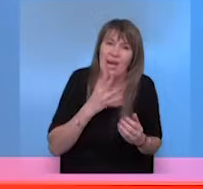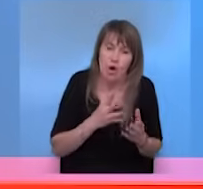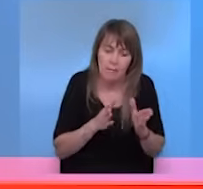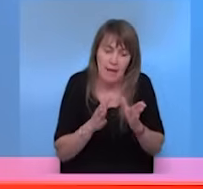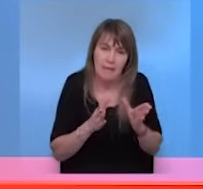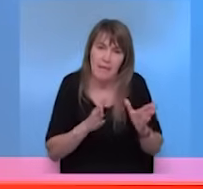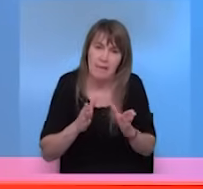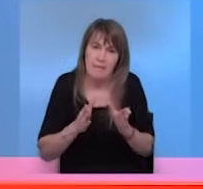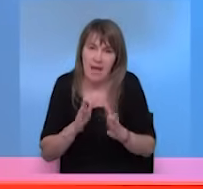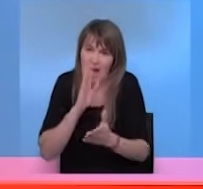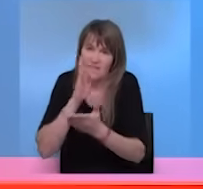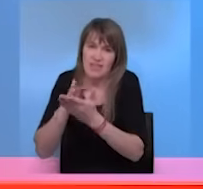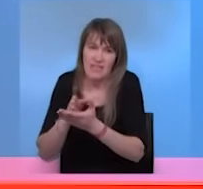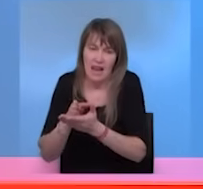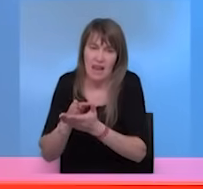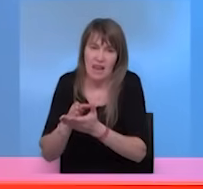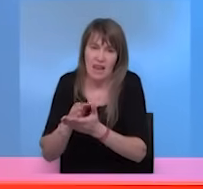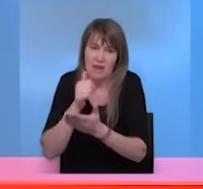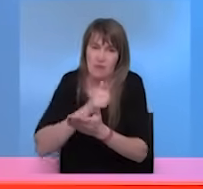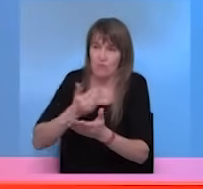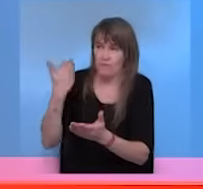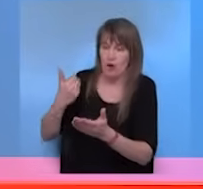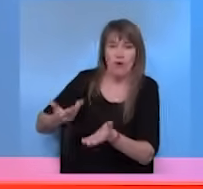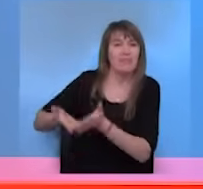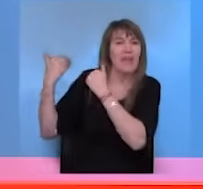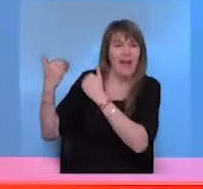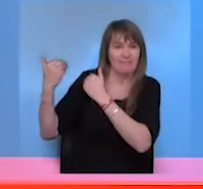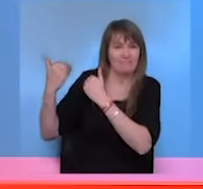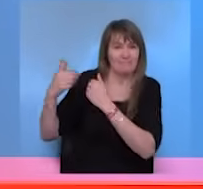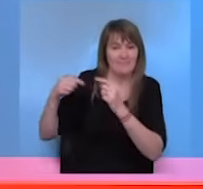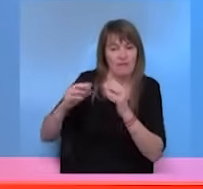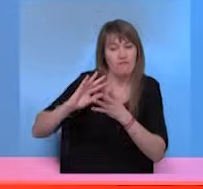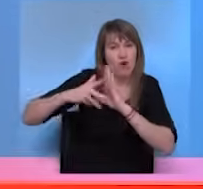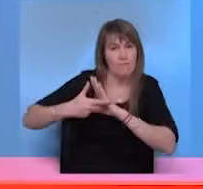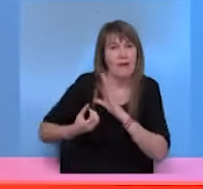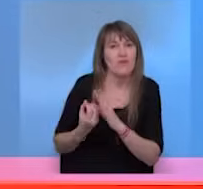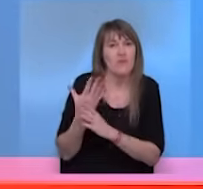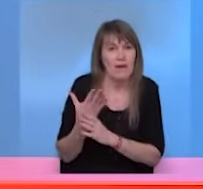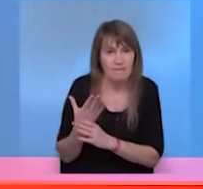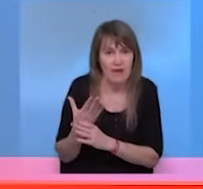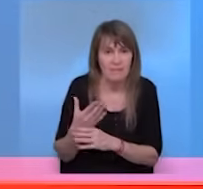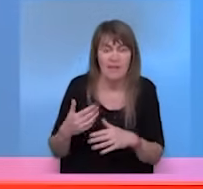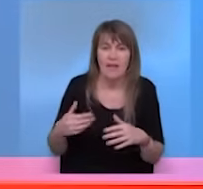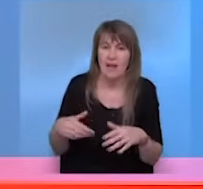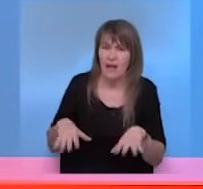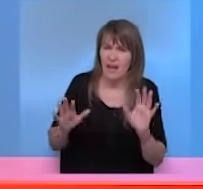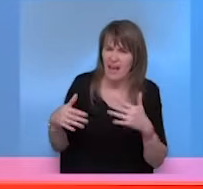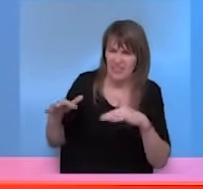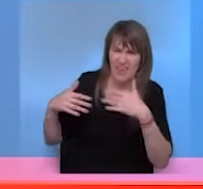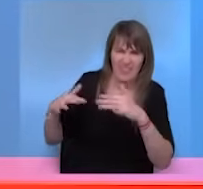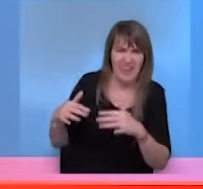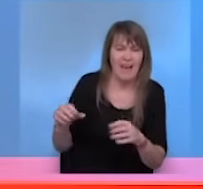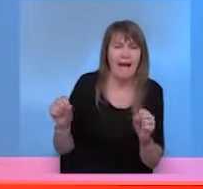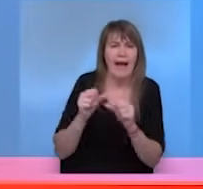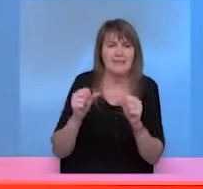y van a quedar estas estas nuevas formas me gusta pensar eso no donde no va a ser de recibo que alguien que un